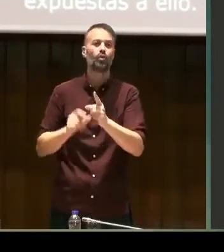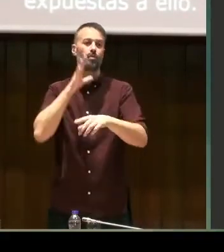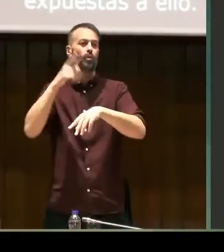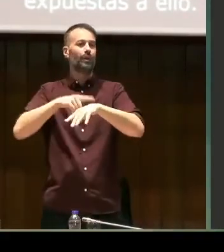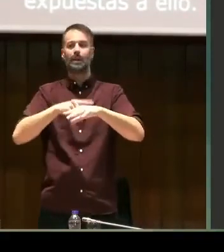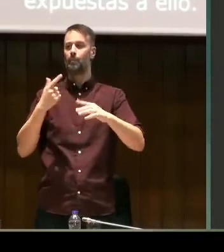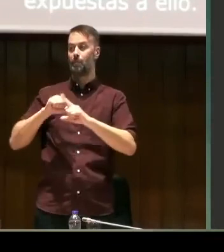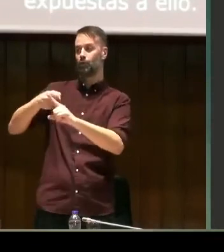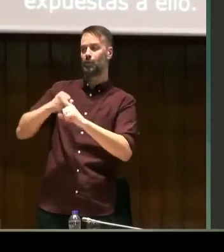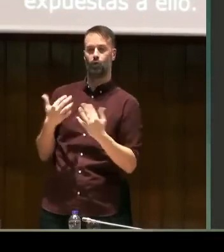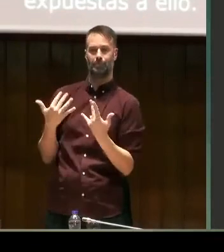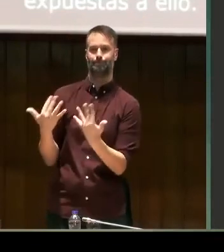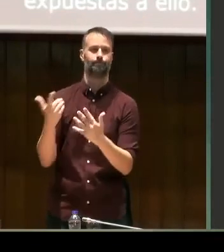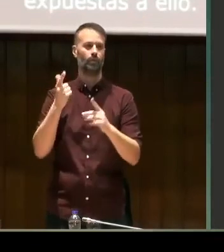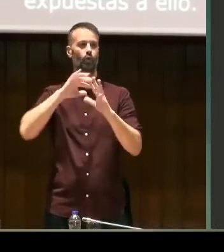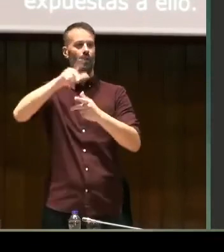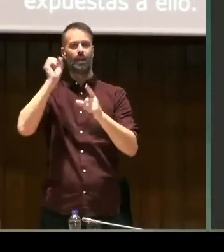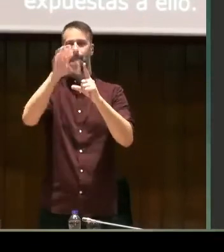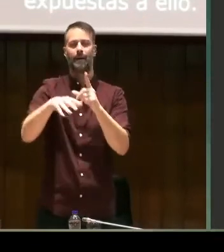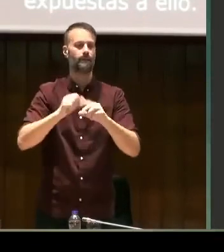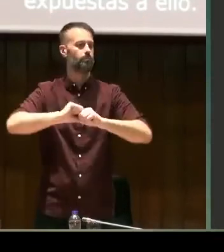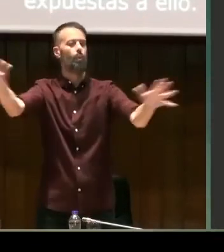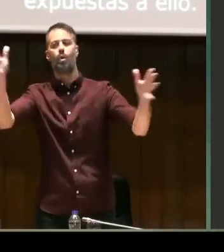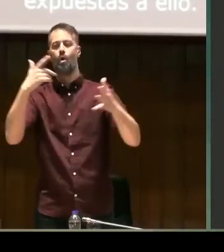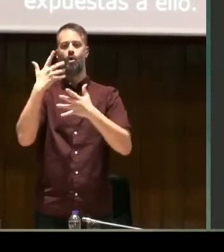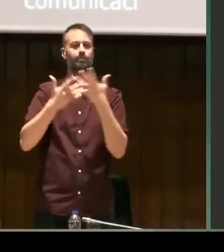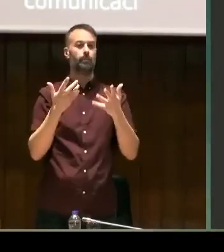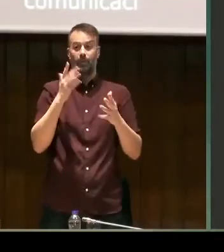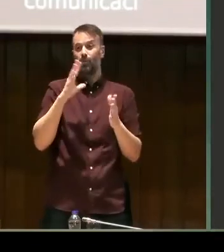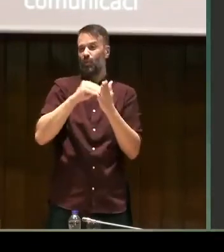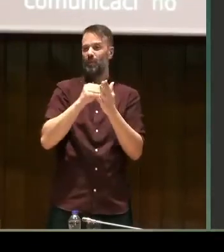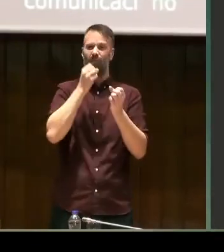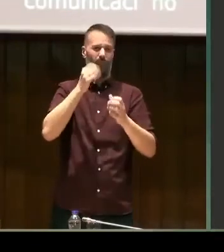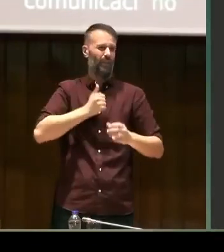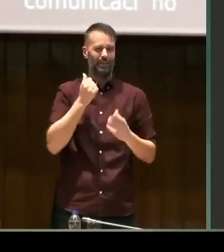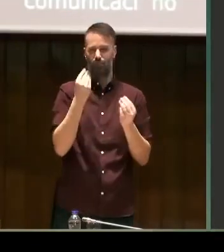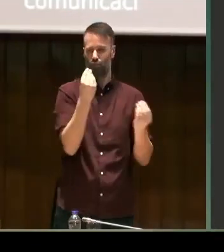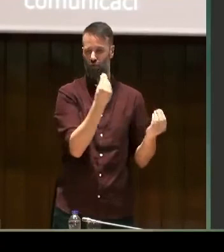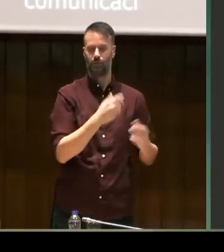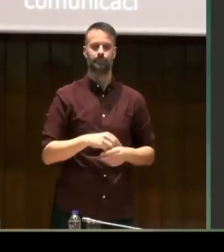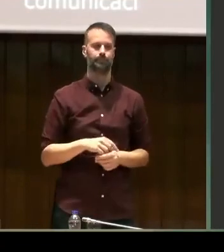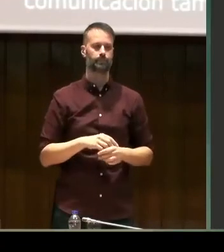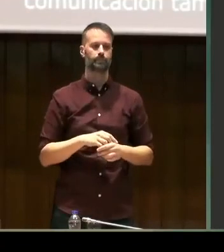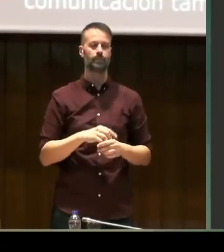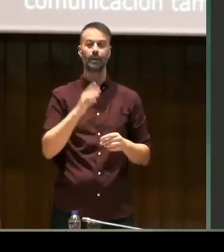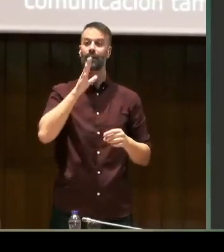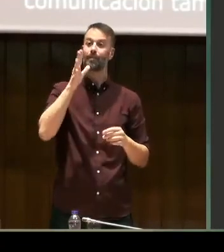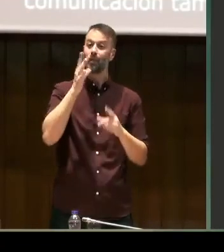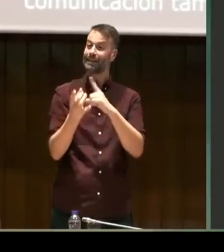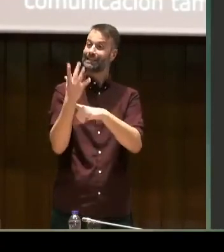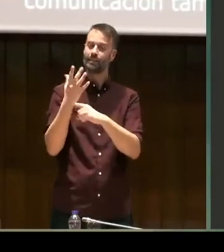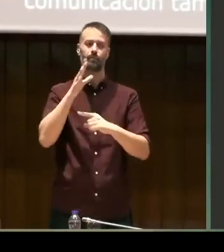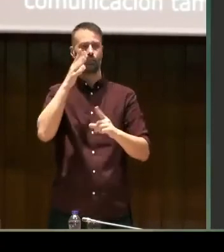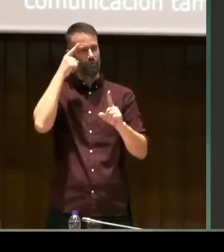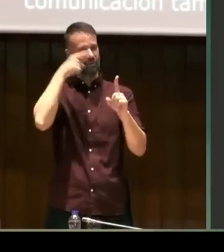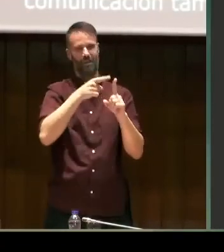siendo noticias falsas, pero como digo, por la presión del tiempo, por pues la rapidez de los informativos, tal vez no se